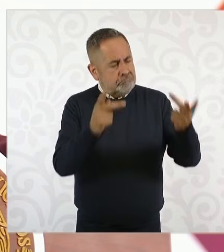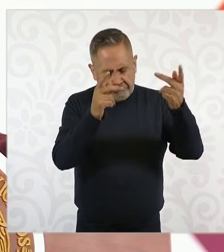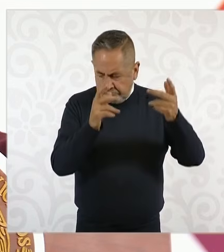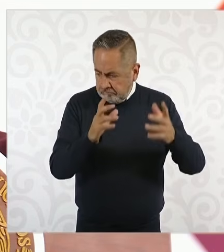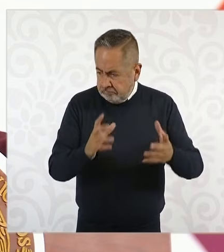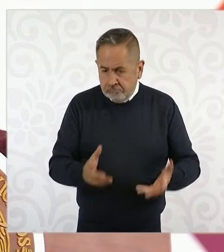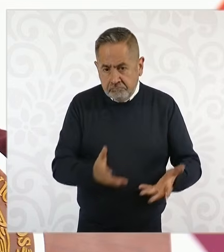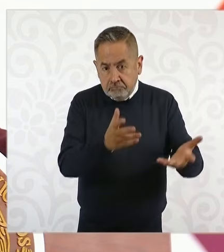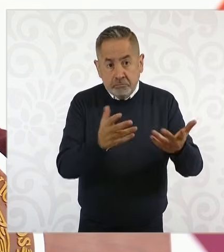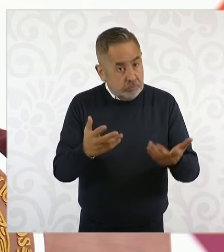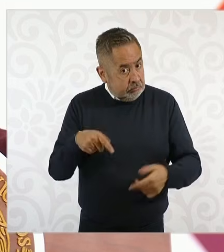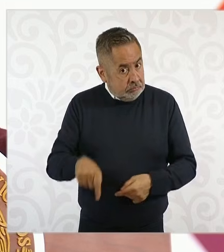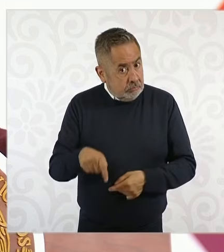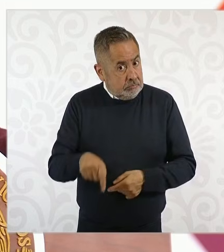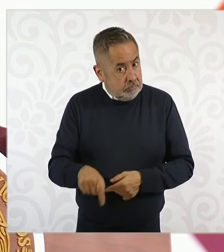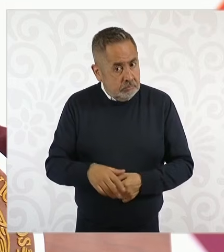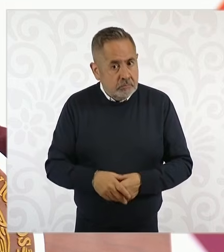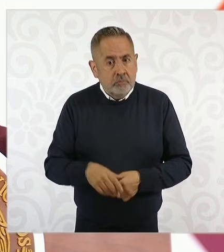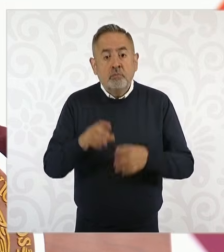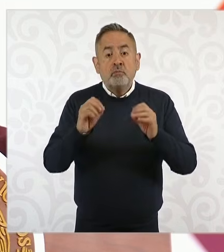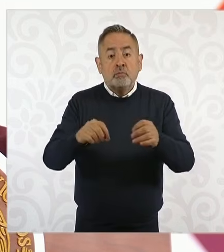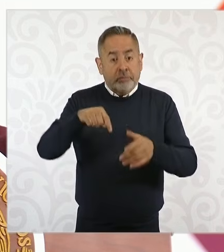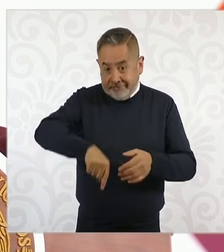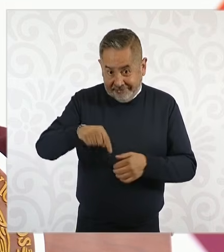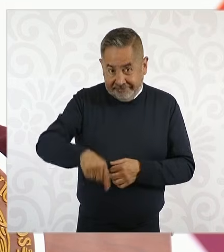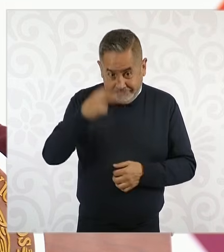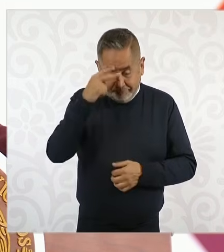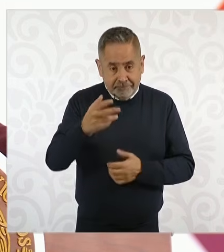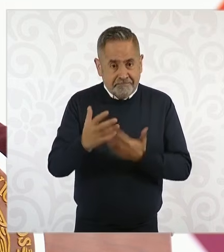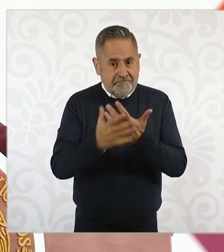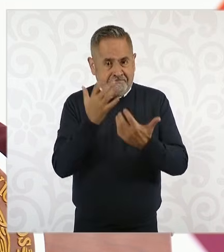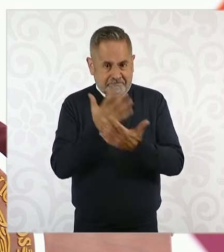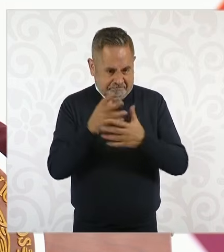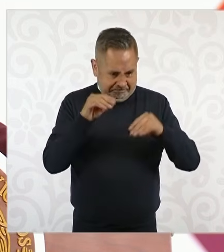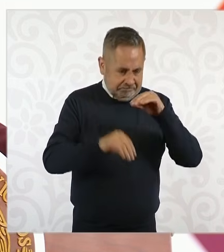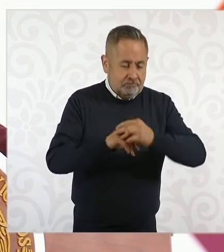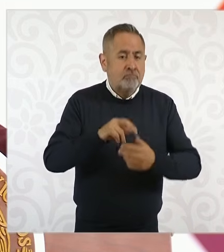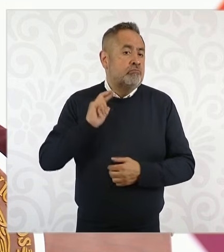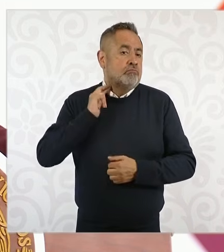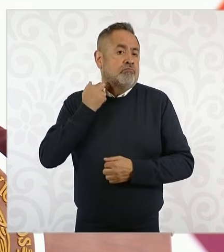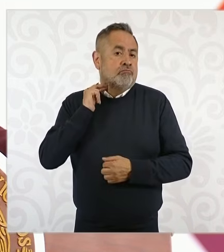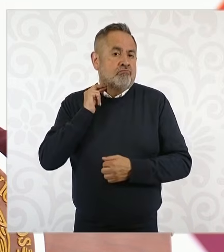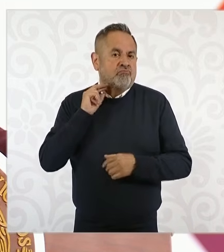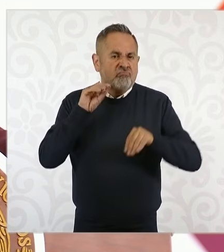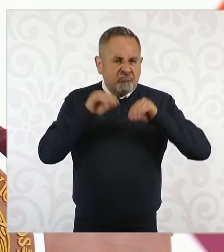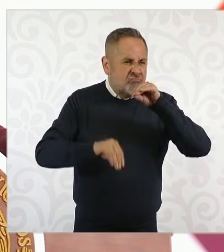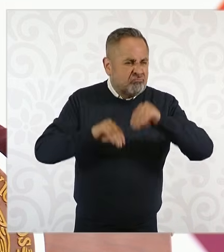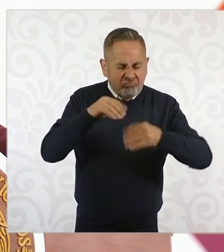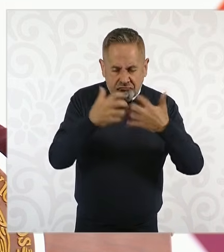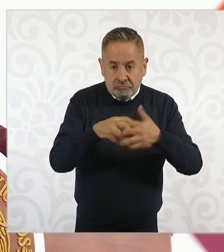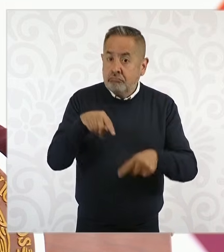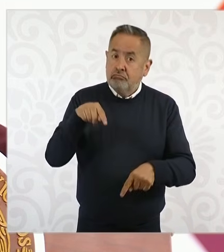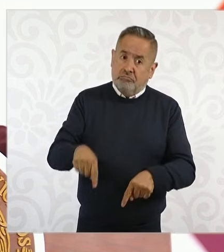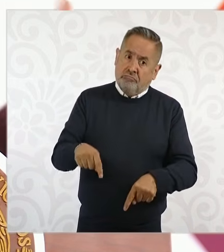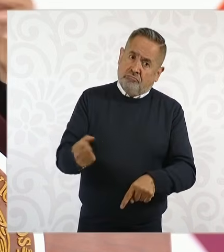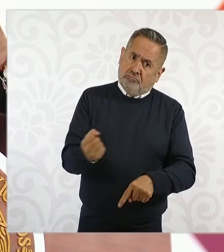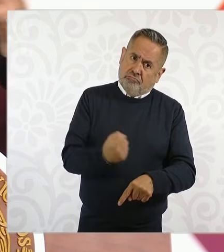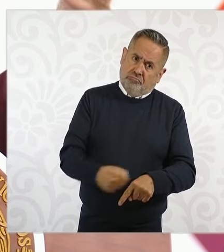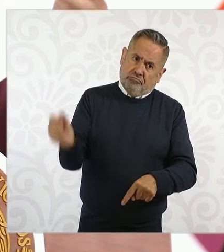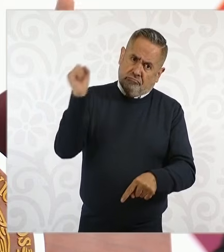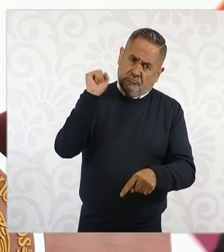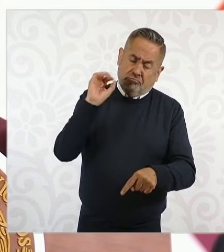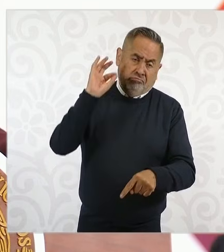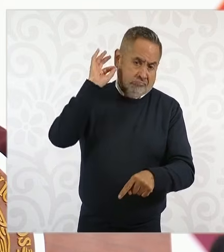equipos de robots, por ejemplo. Es decir, es muy especializado lo que se fabrica en